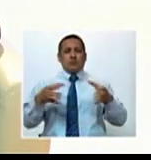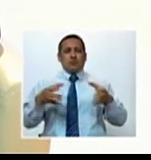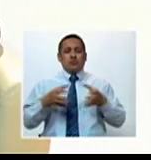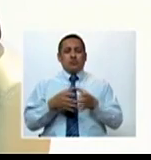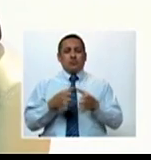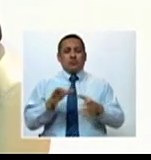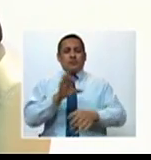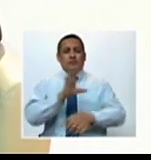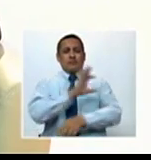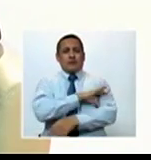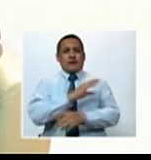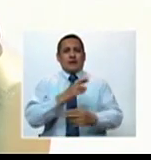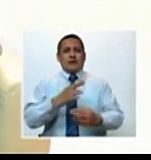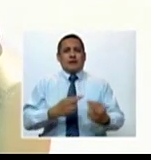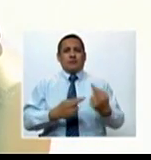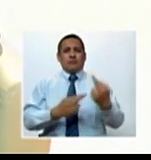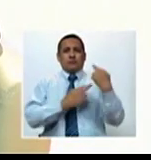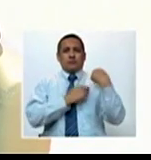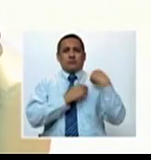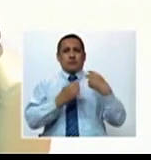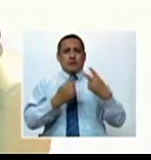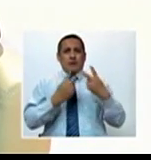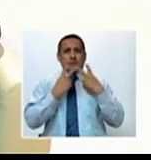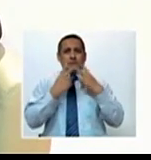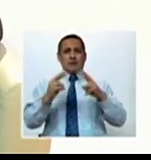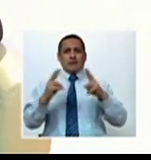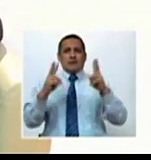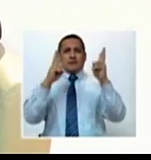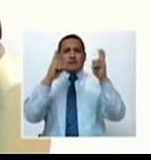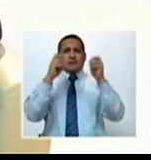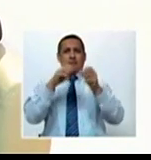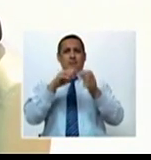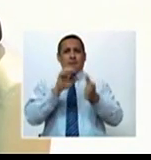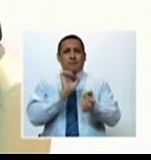la acción penal, es el que